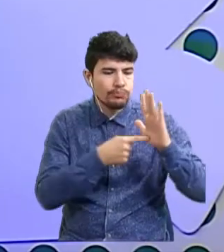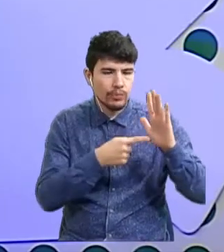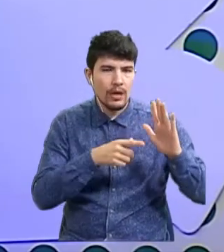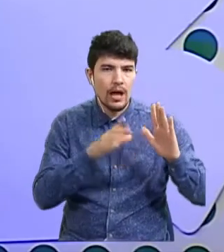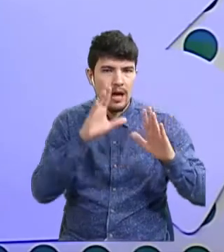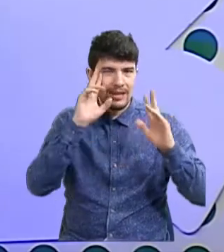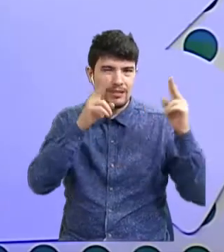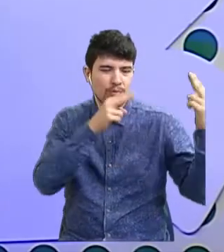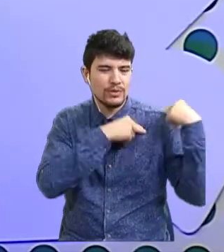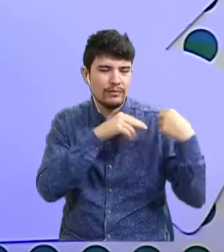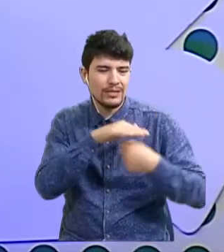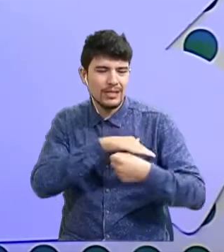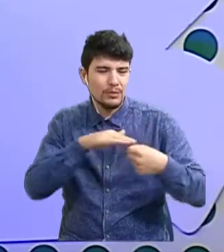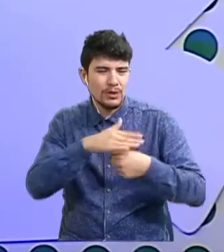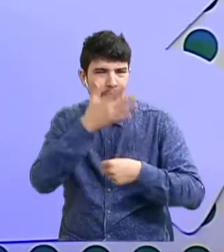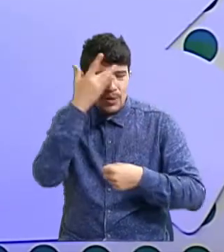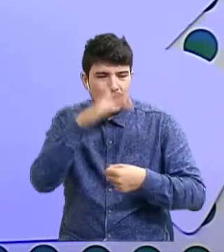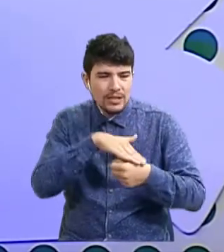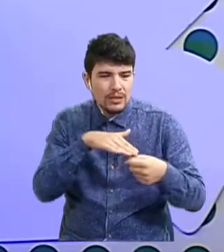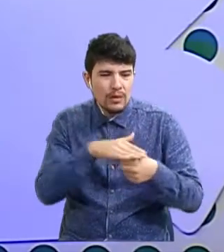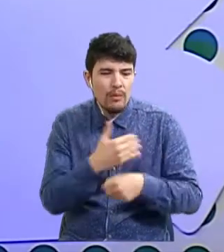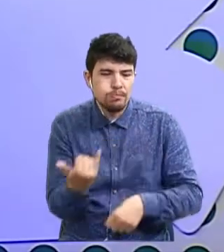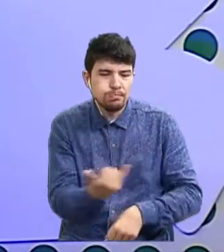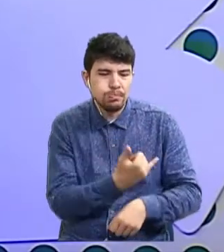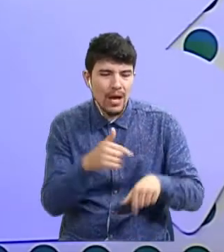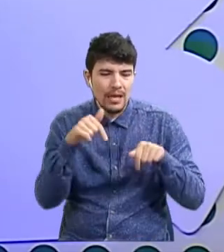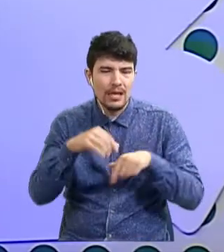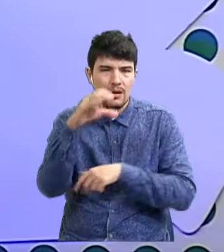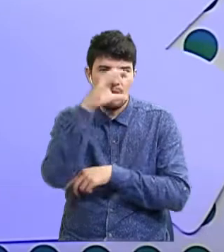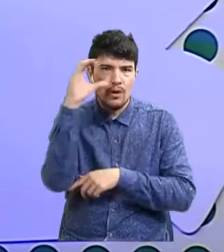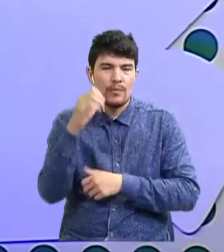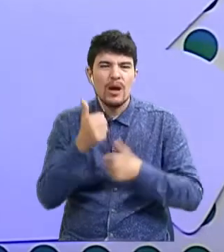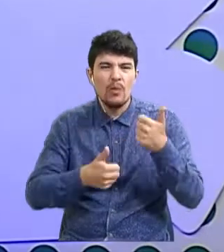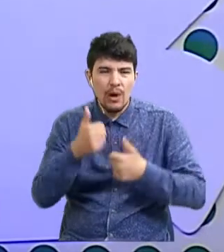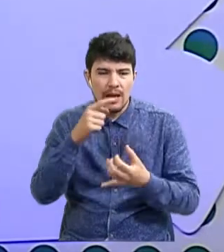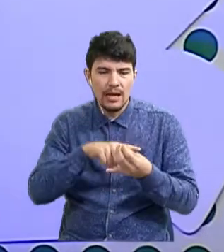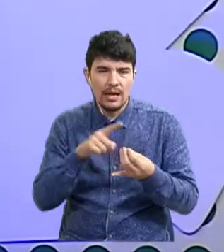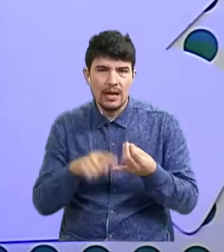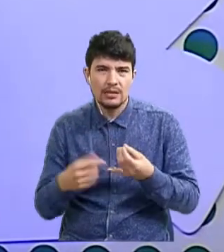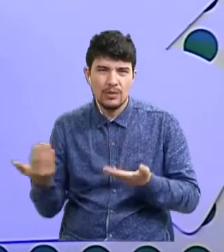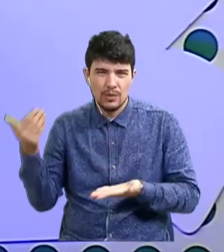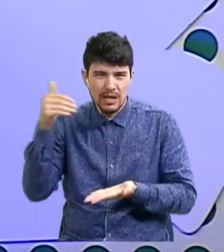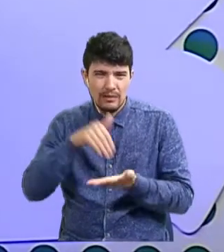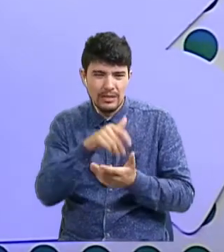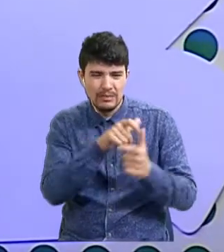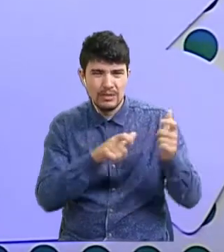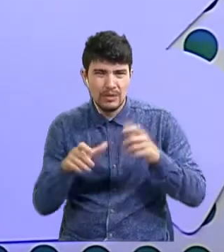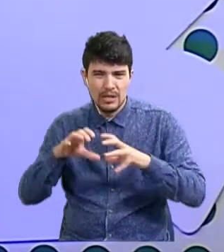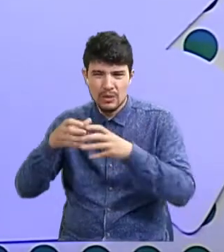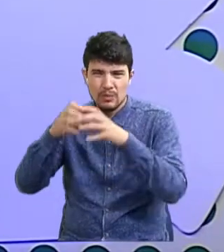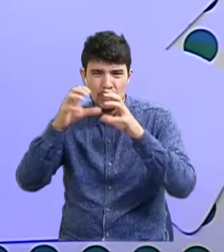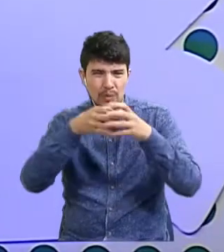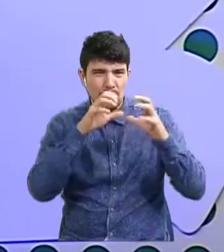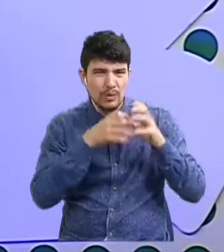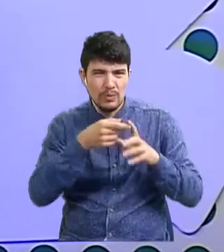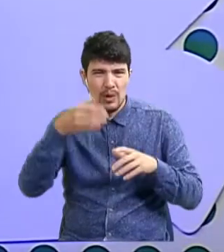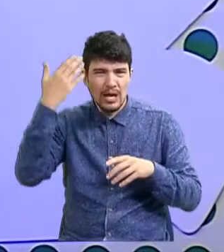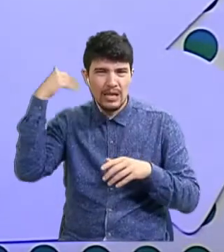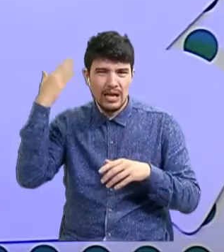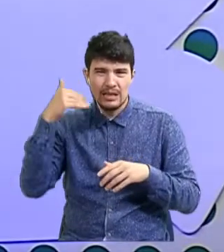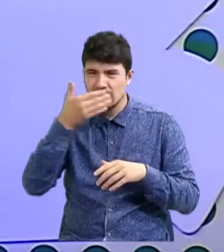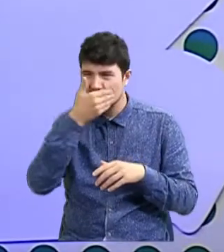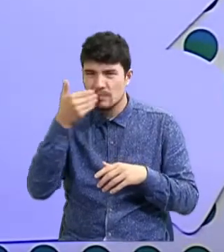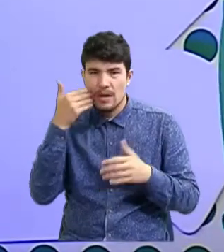es una situación que se presenta en el país, como es el caso de la reinserción de todos estos grupos que están